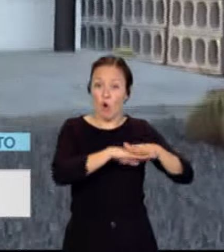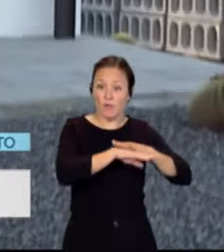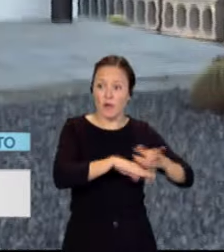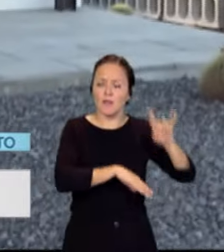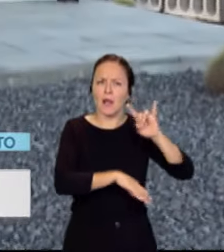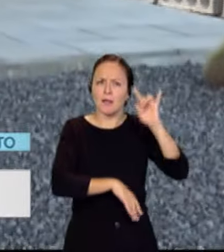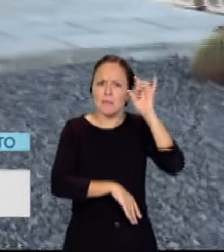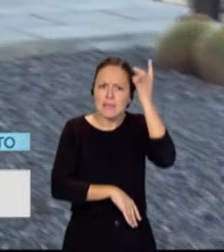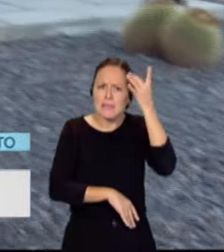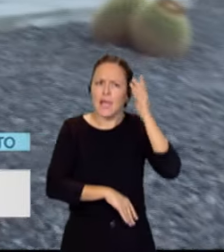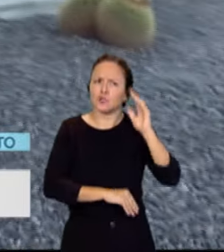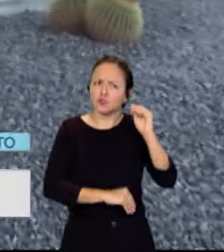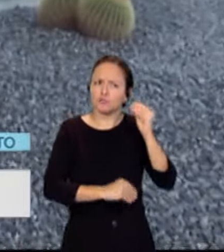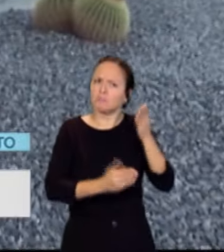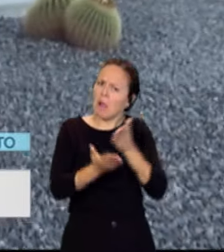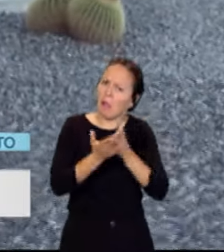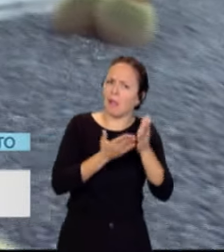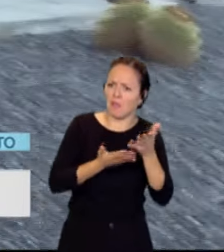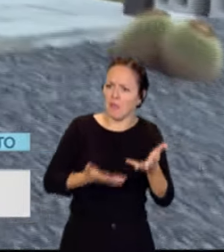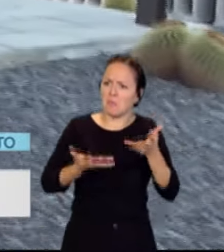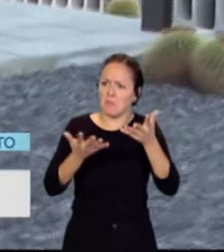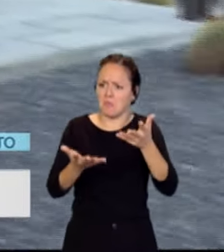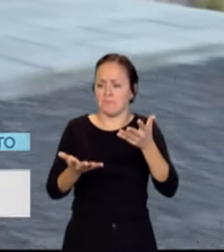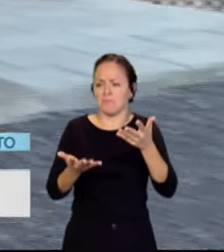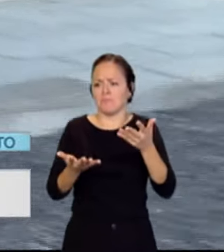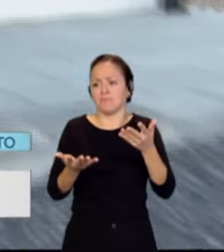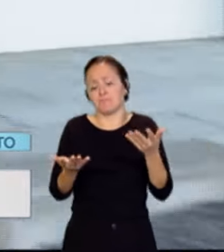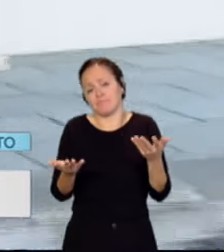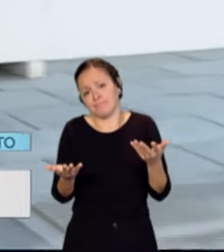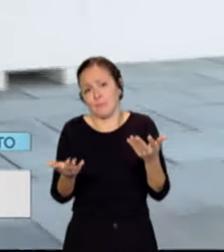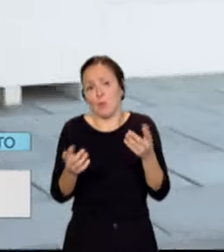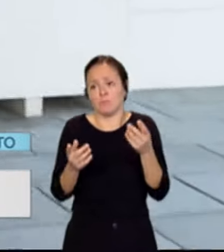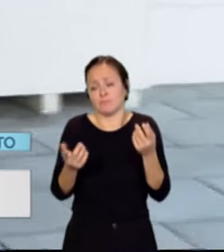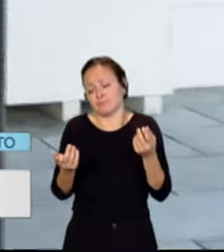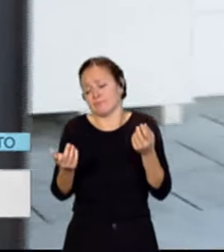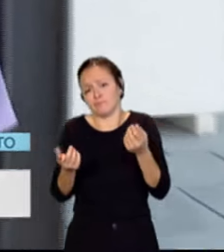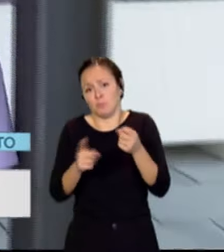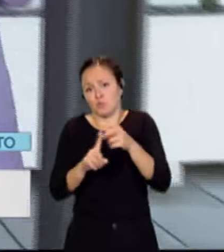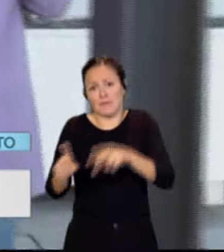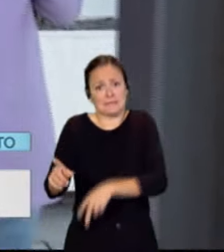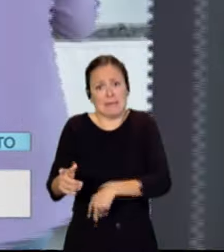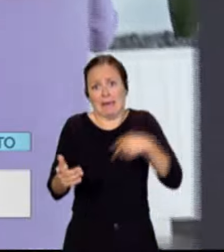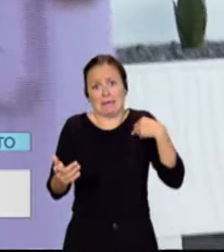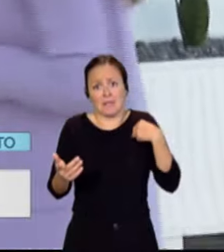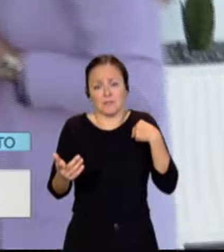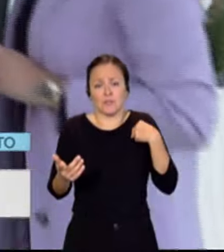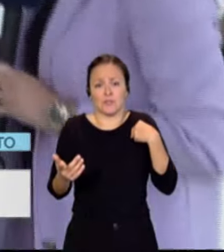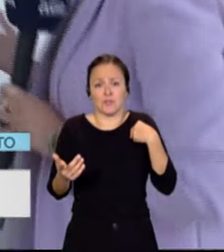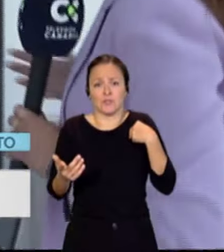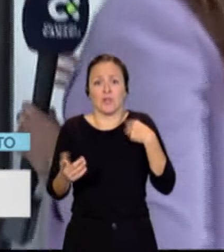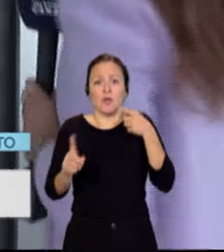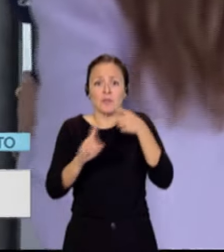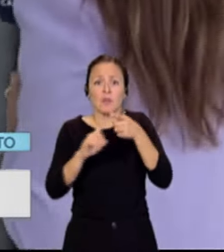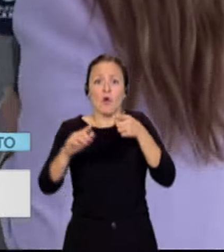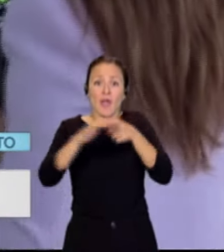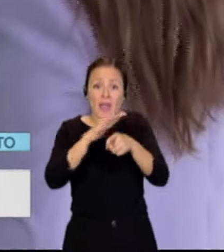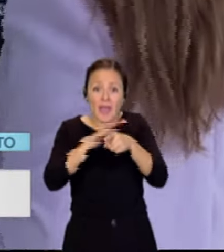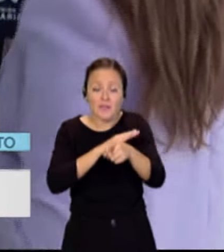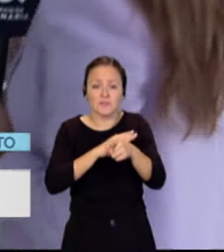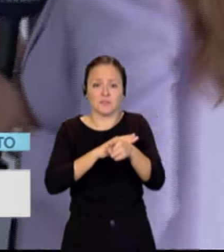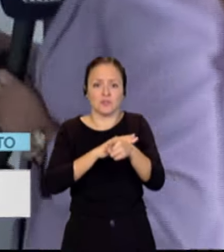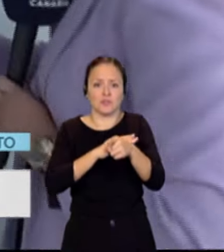decías Pues en principio y de forma pues general para agilizar esos trámites en la adquisición